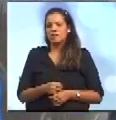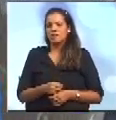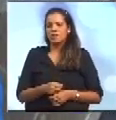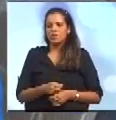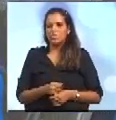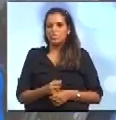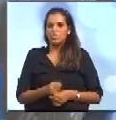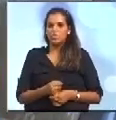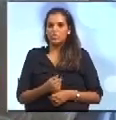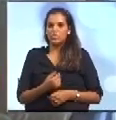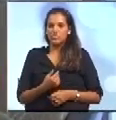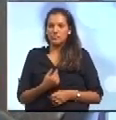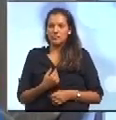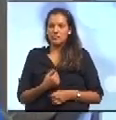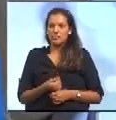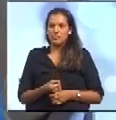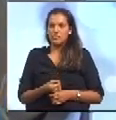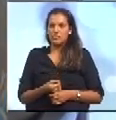y